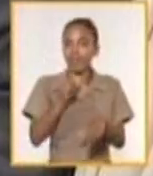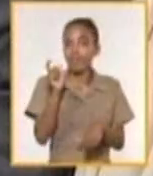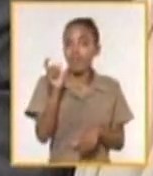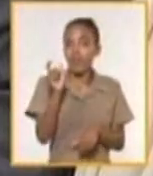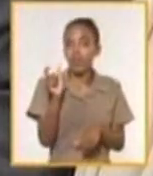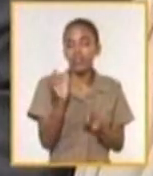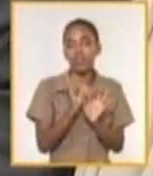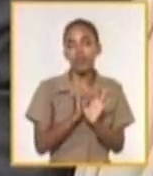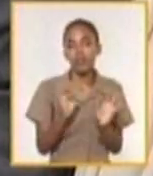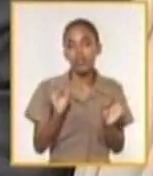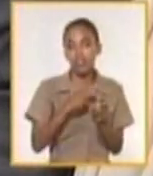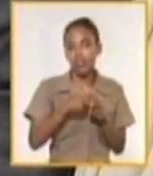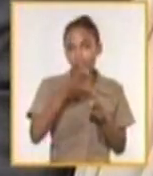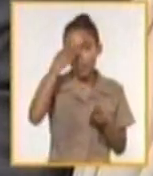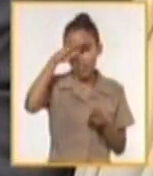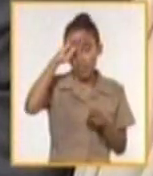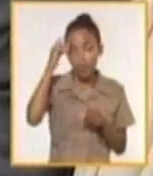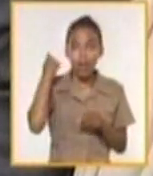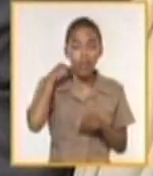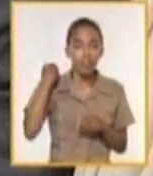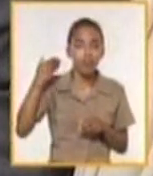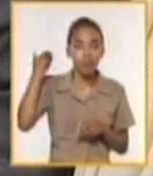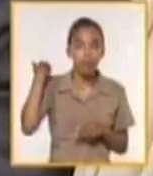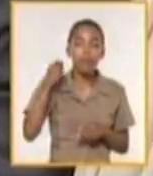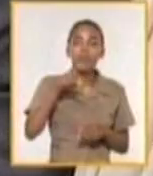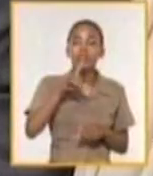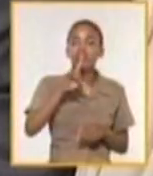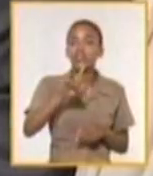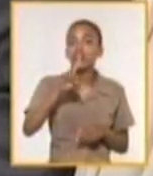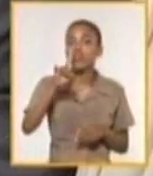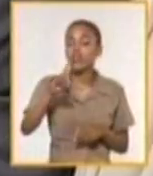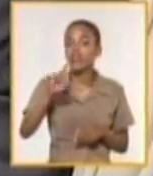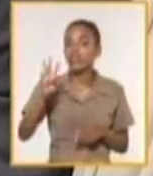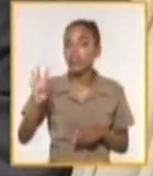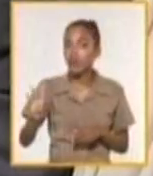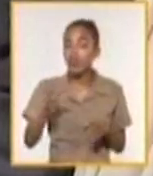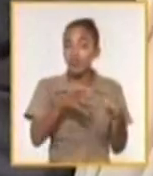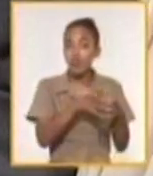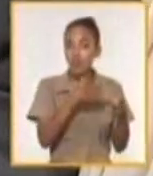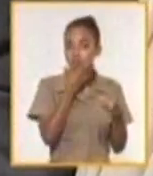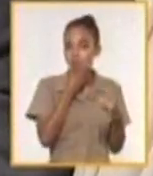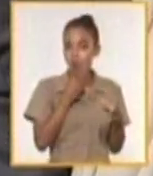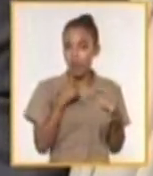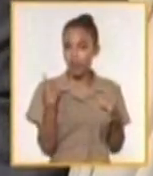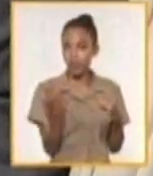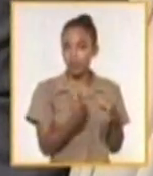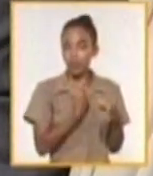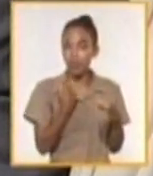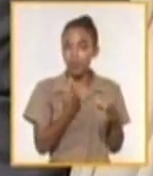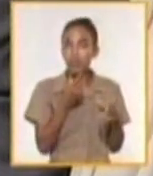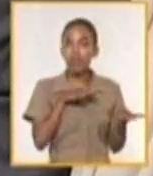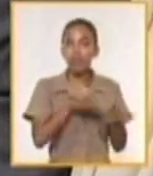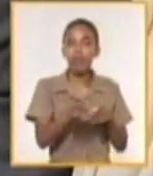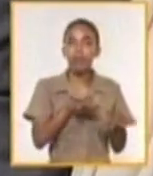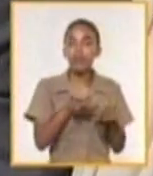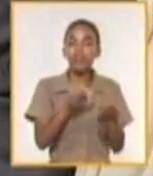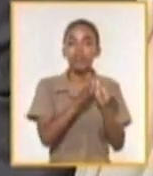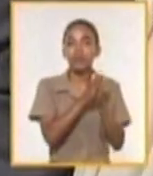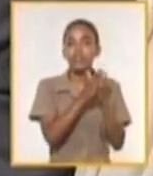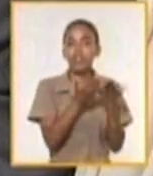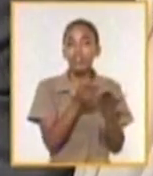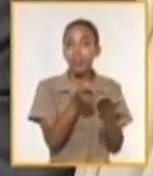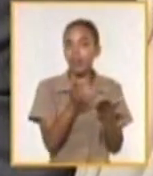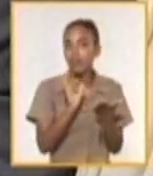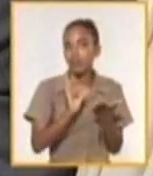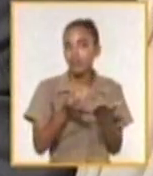¿no? En el año 94. Un grupo de jóvenes estábamos preparando una revista y él, como siempre,